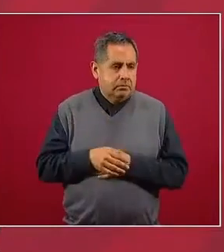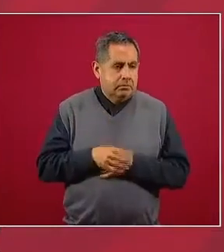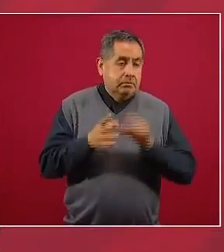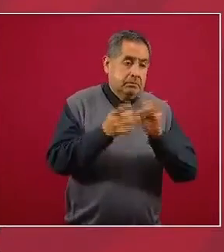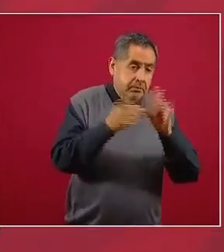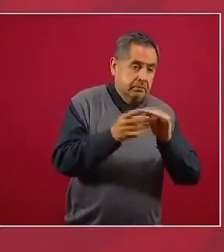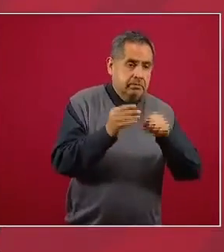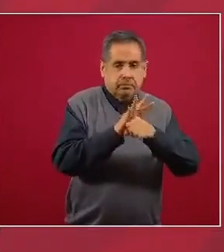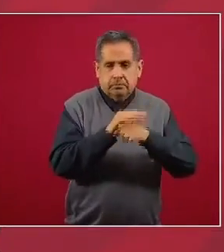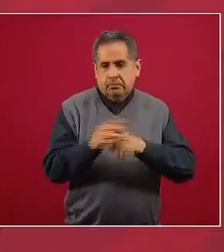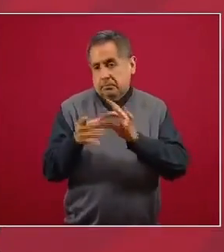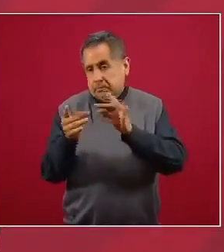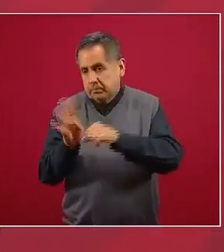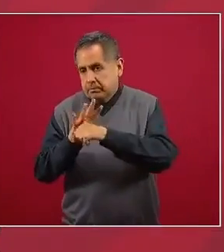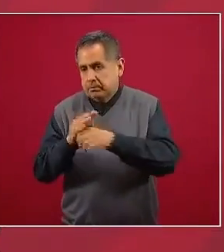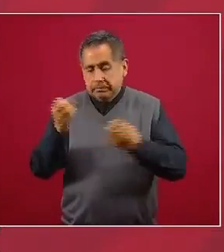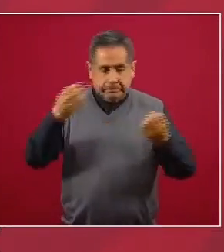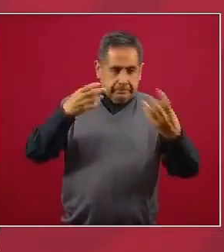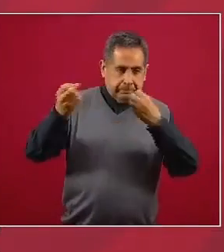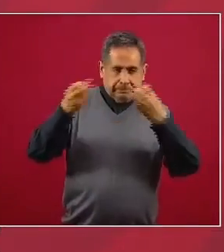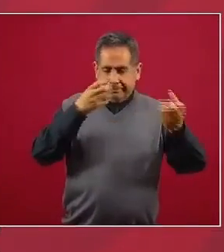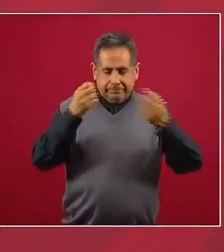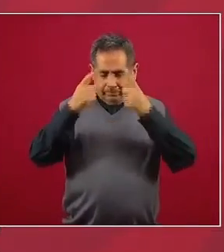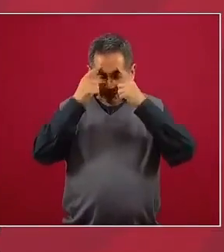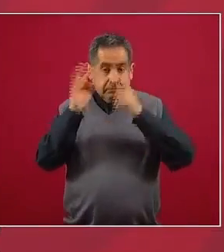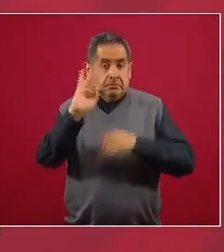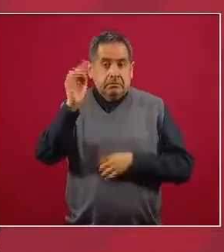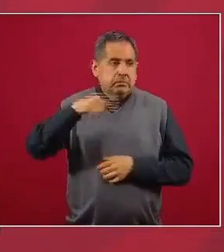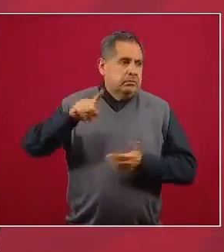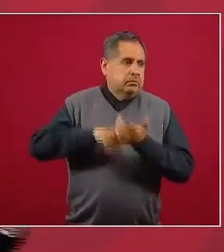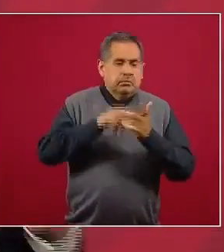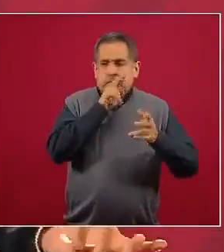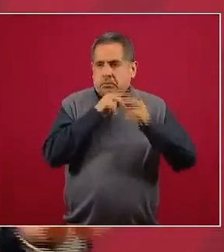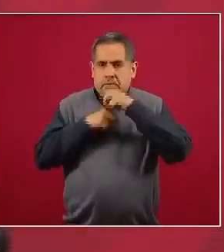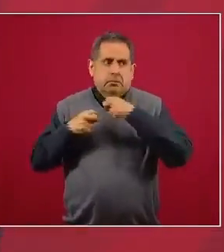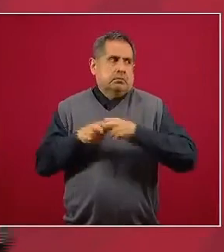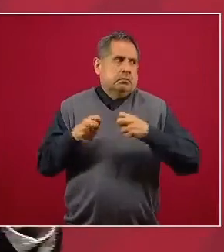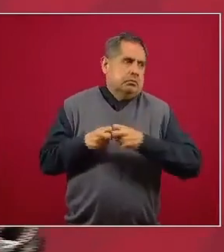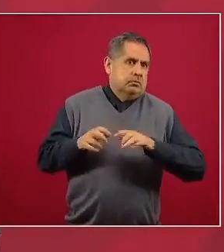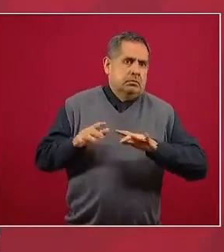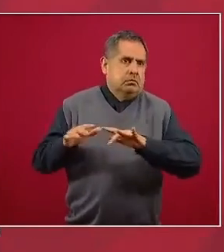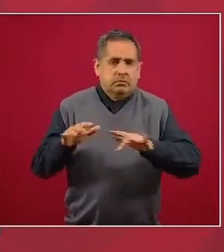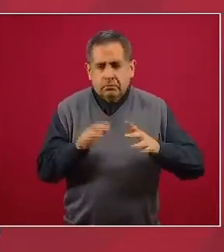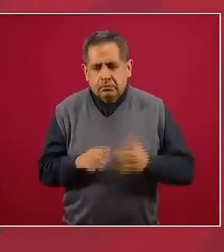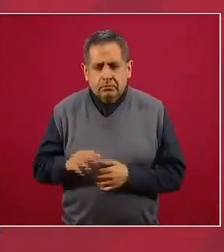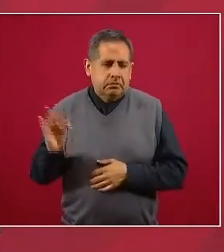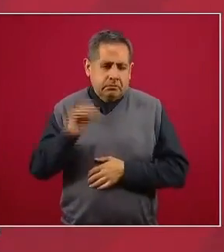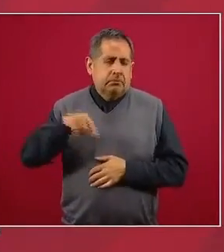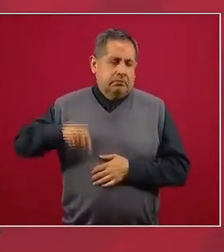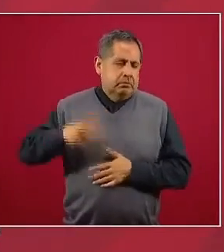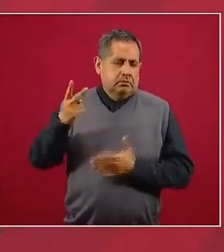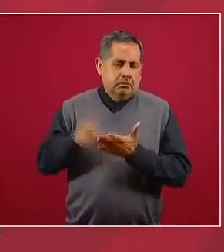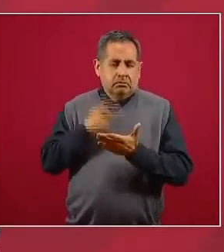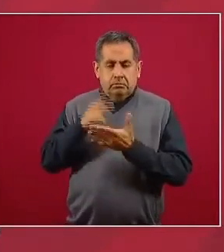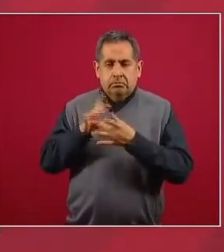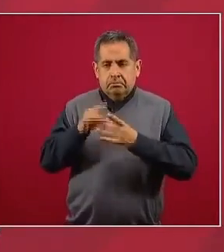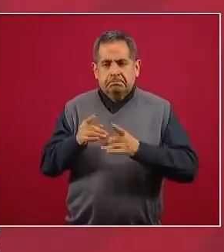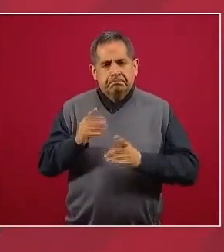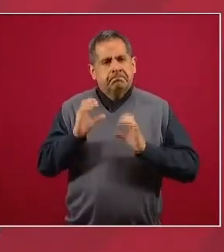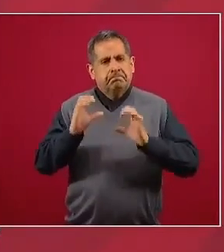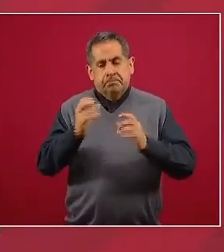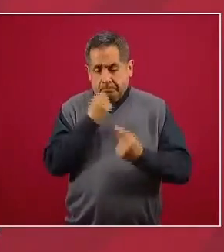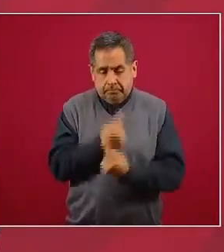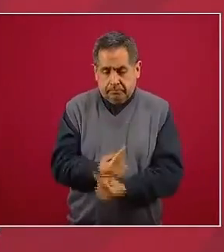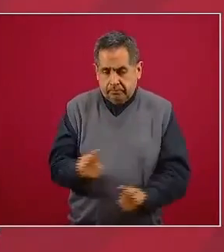expuesto a información puede generar ansiedad, y aquí hemos hablado en un par de sesiones temáticas sobre el cuidado